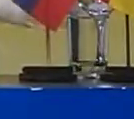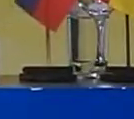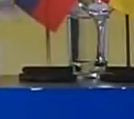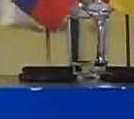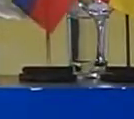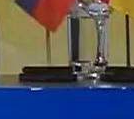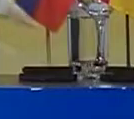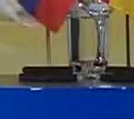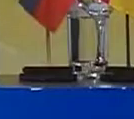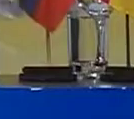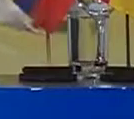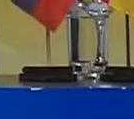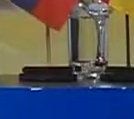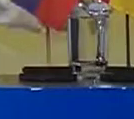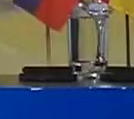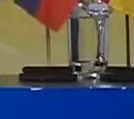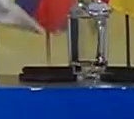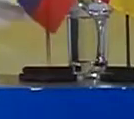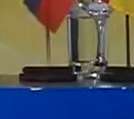Gloria a Dios.